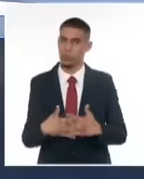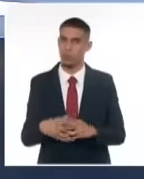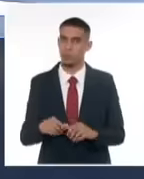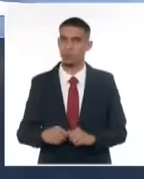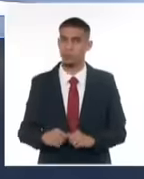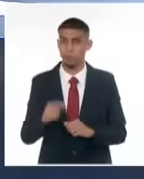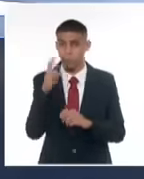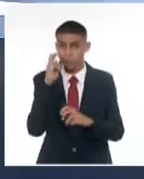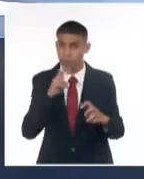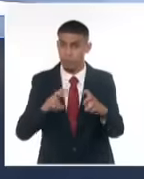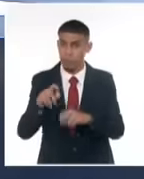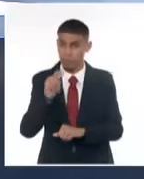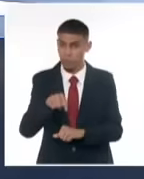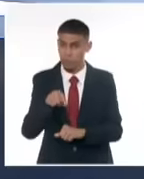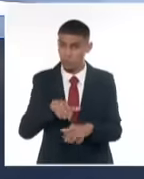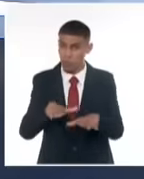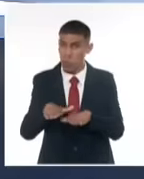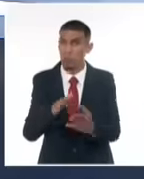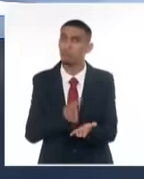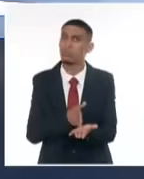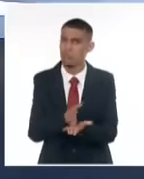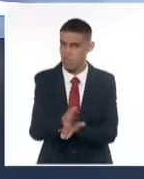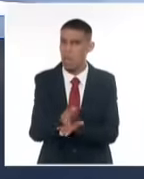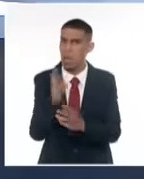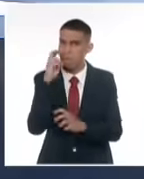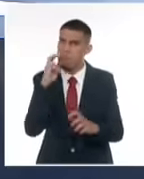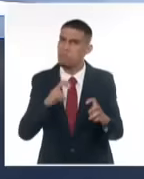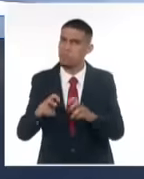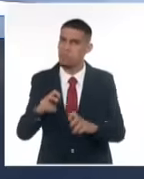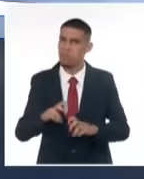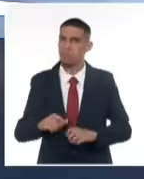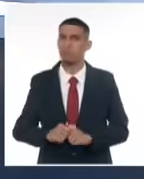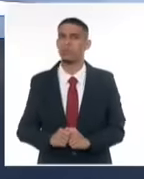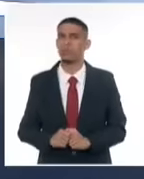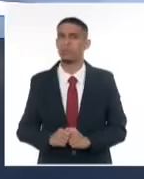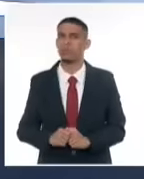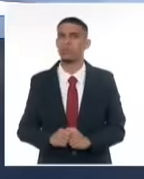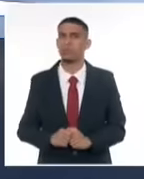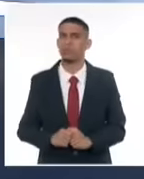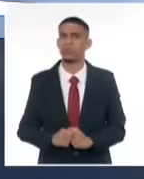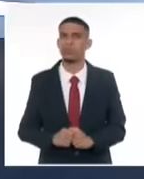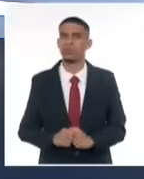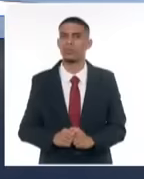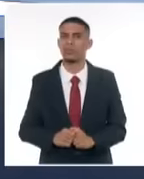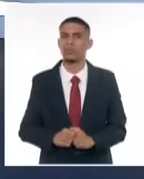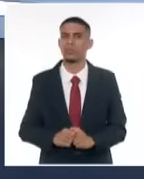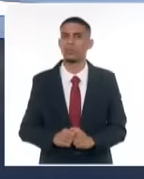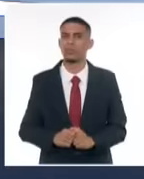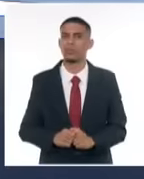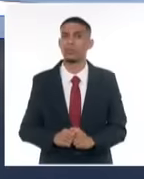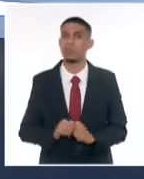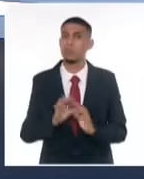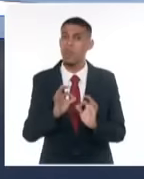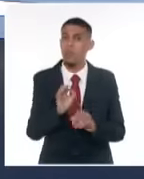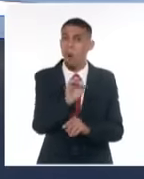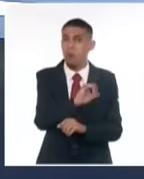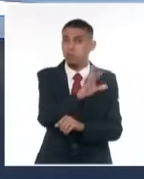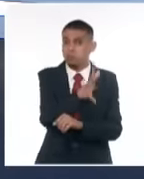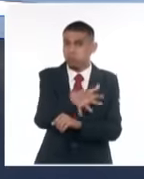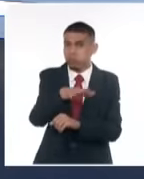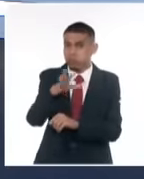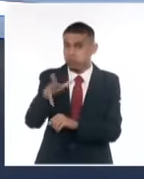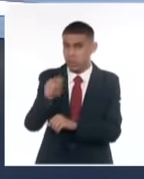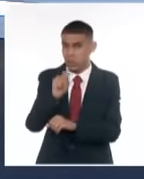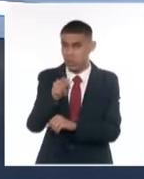investigación, que en estos momentos se encuentra en pleno desarrollo, está arrojando de forma preliminar que desde la costa norte de Matanzas